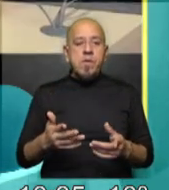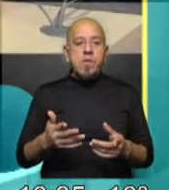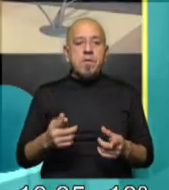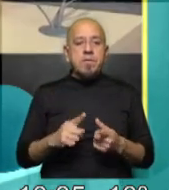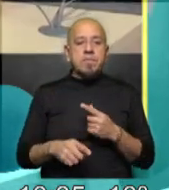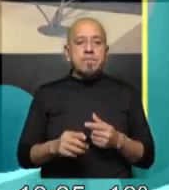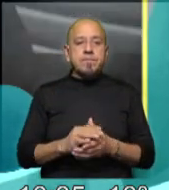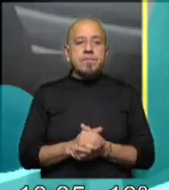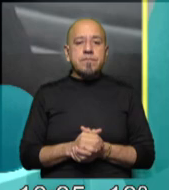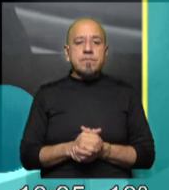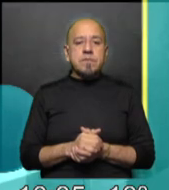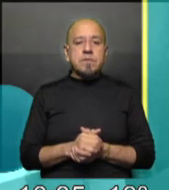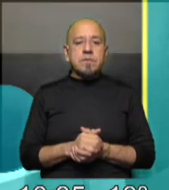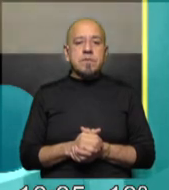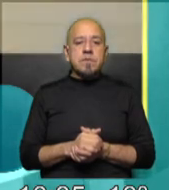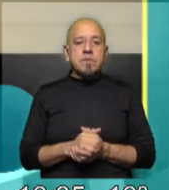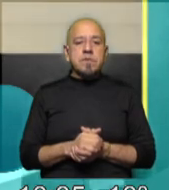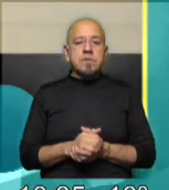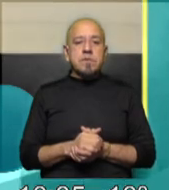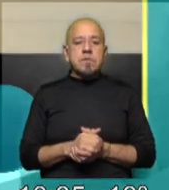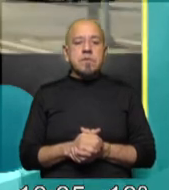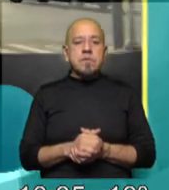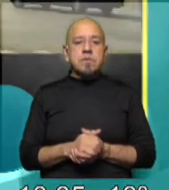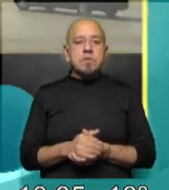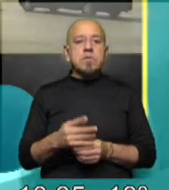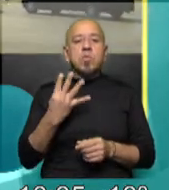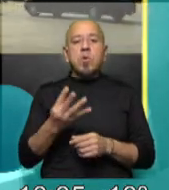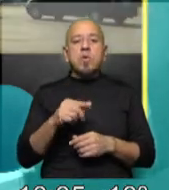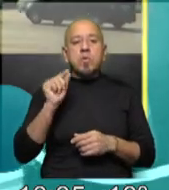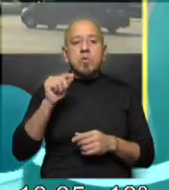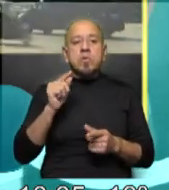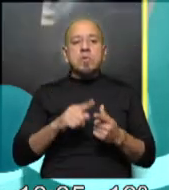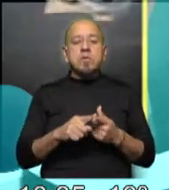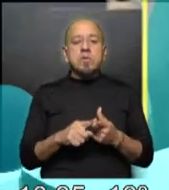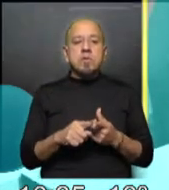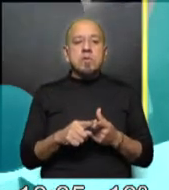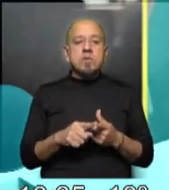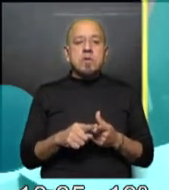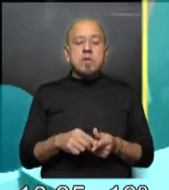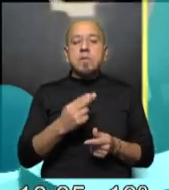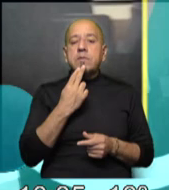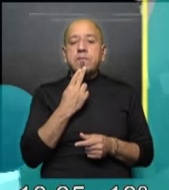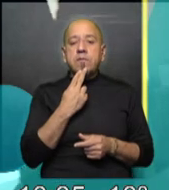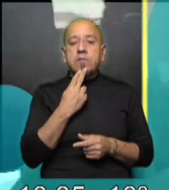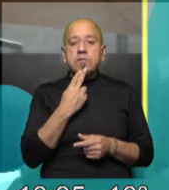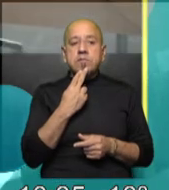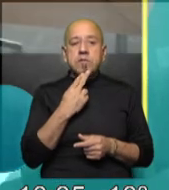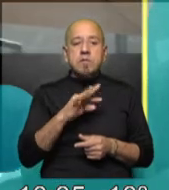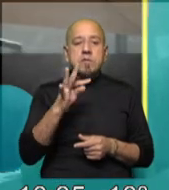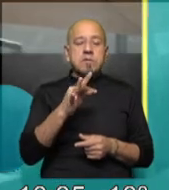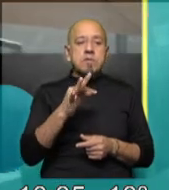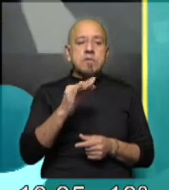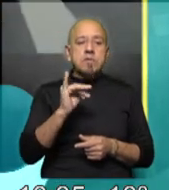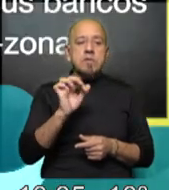orbitar. Es un 4, tranquilamente. 4 cuervos. Y por último, tenemos también en Netflix Tierra, se